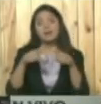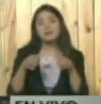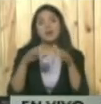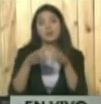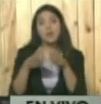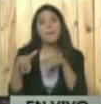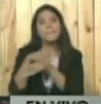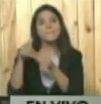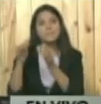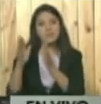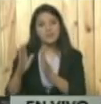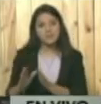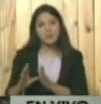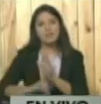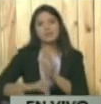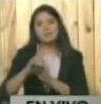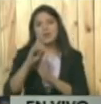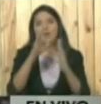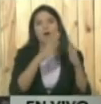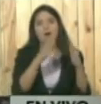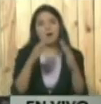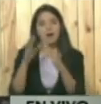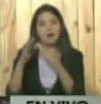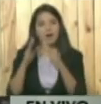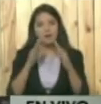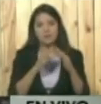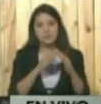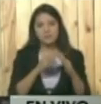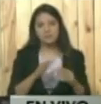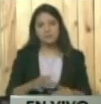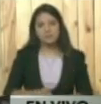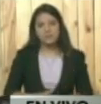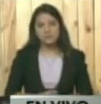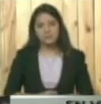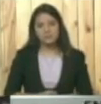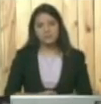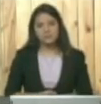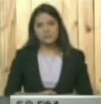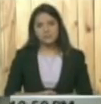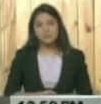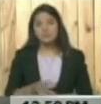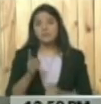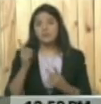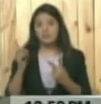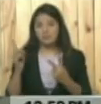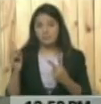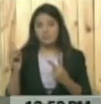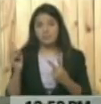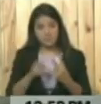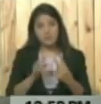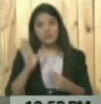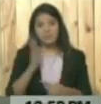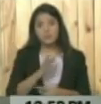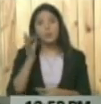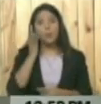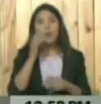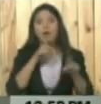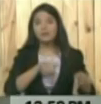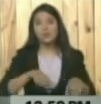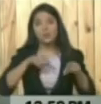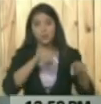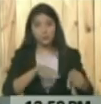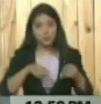ministro de Desarrollo de Vivienda y Hábitat. Ha venido también la ministra de la Agricultura